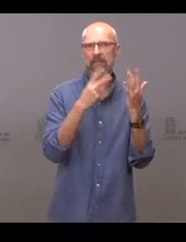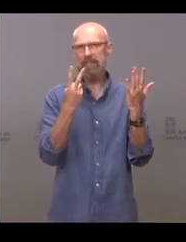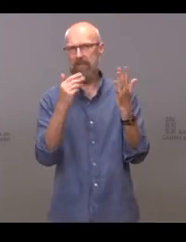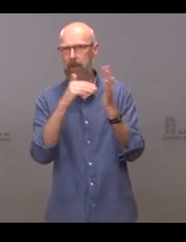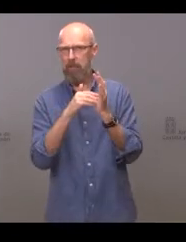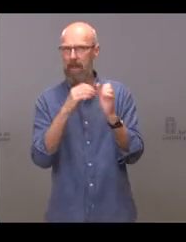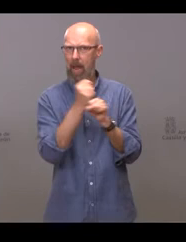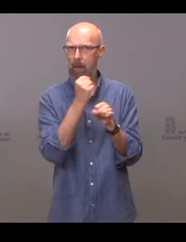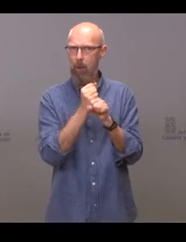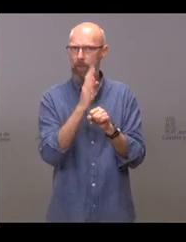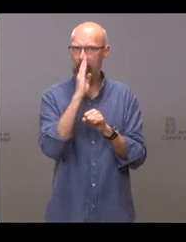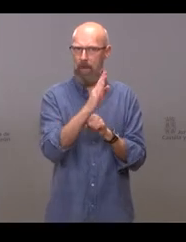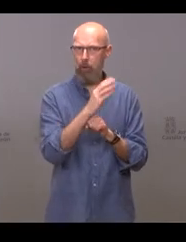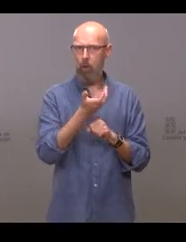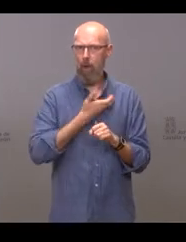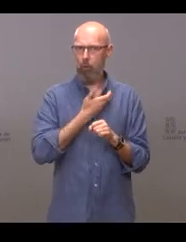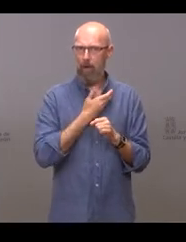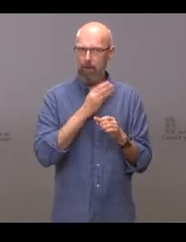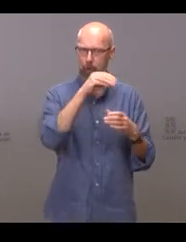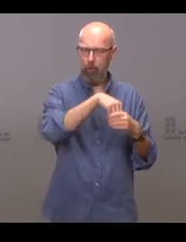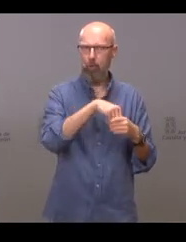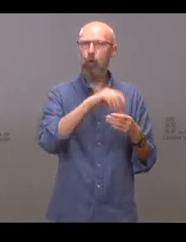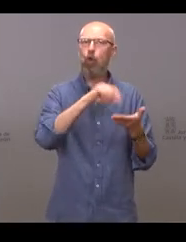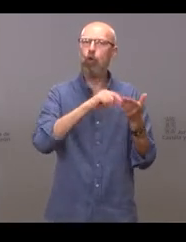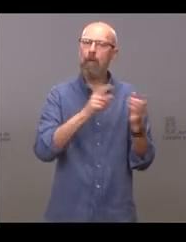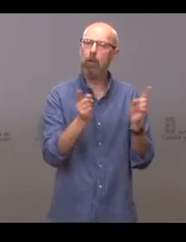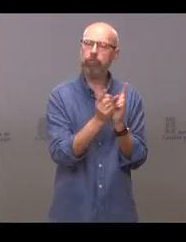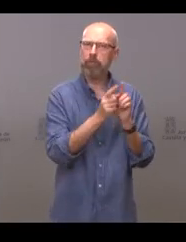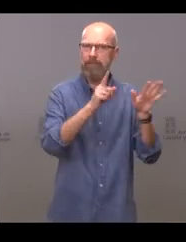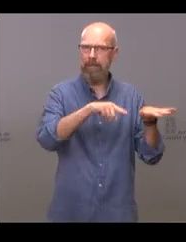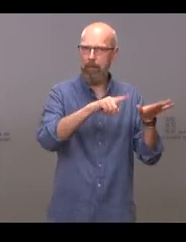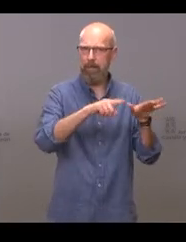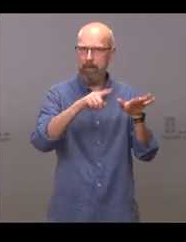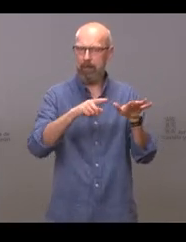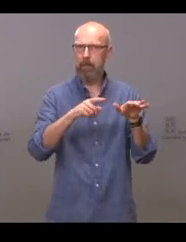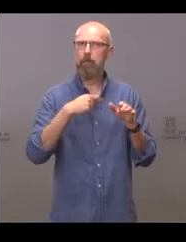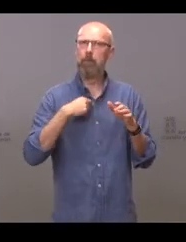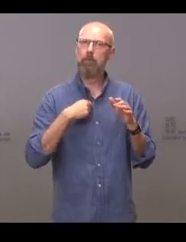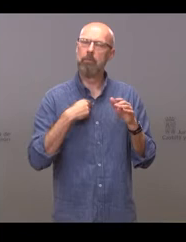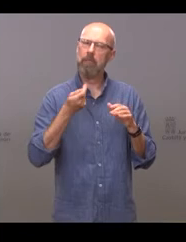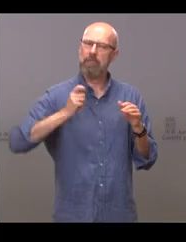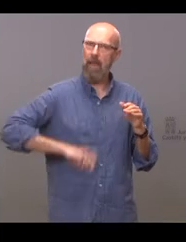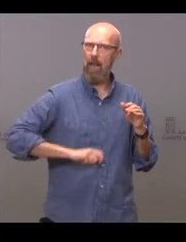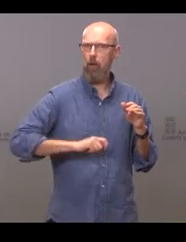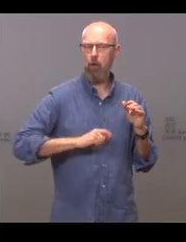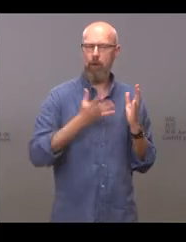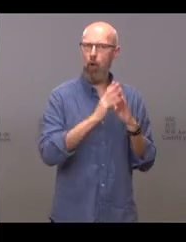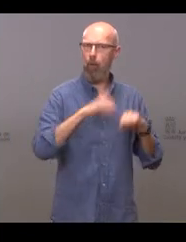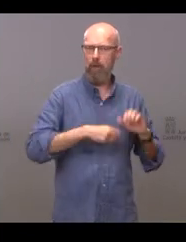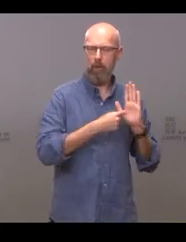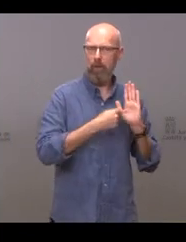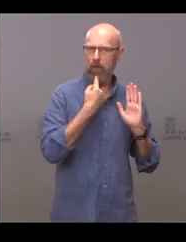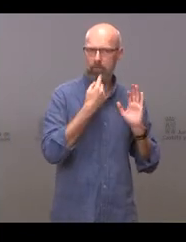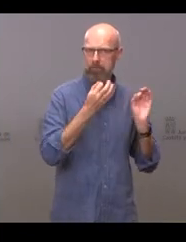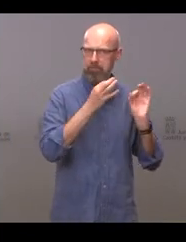directos a los ayuntamientos con contratos de seis meses salario convenio jornada con jornada completa y